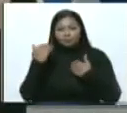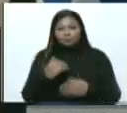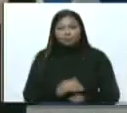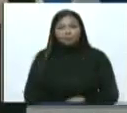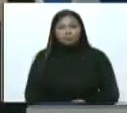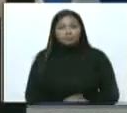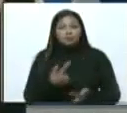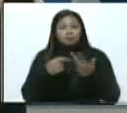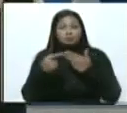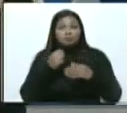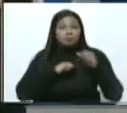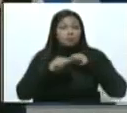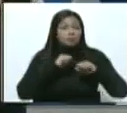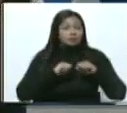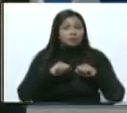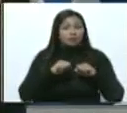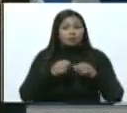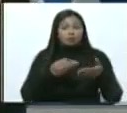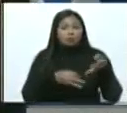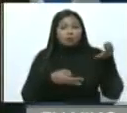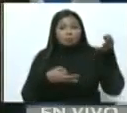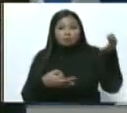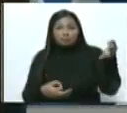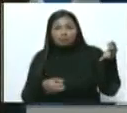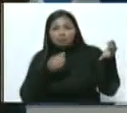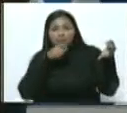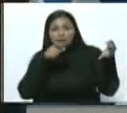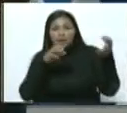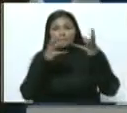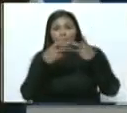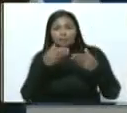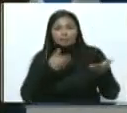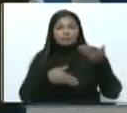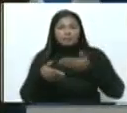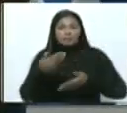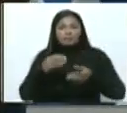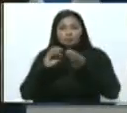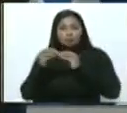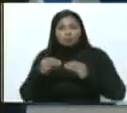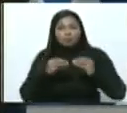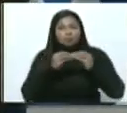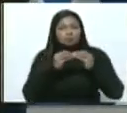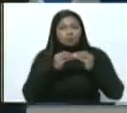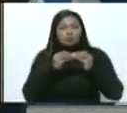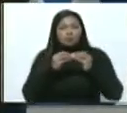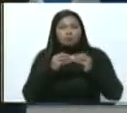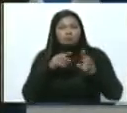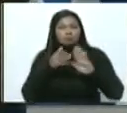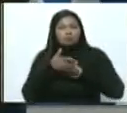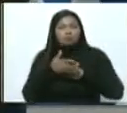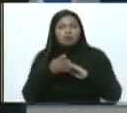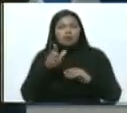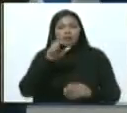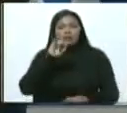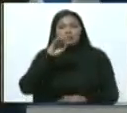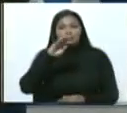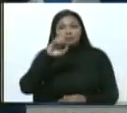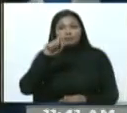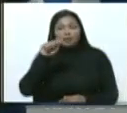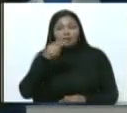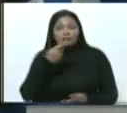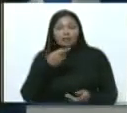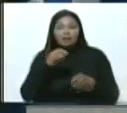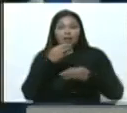Este material era movilizado con documentos emanados de la empresa Servicio y Mantenimiento Licita, compañía anónima, dedicada